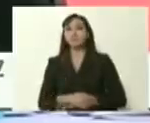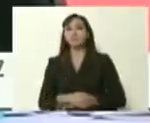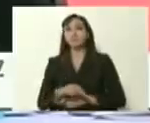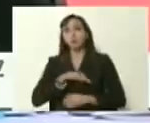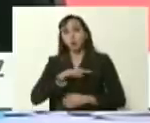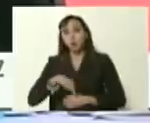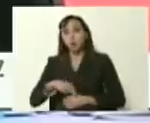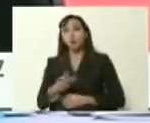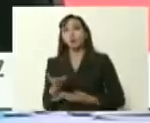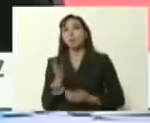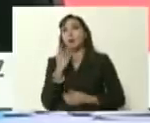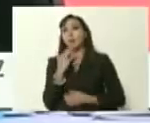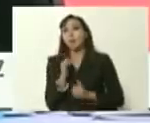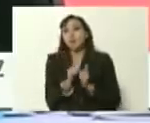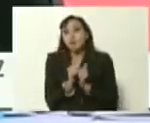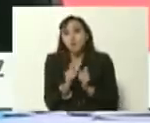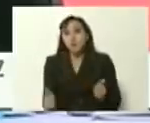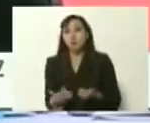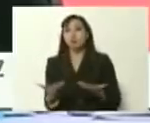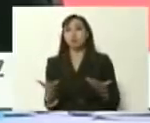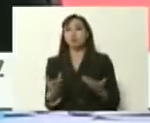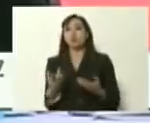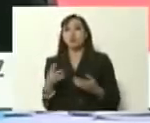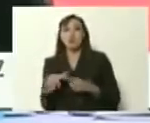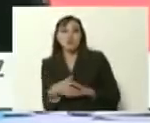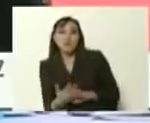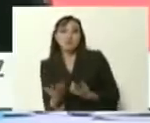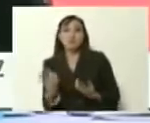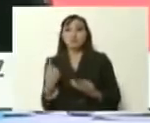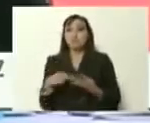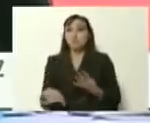separó mucho esto y esto